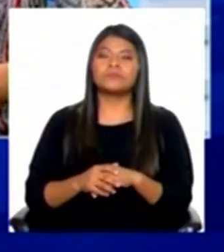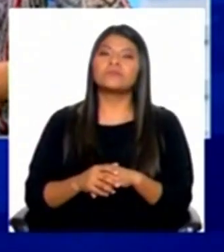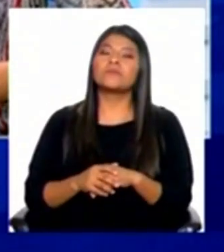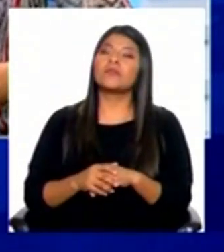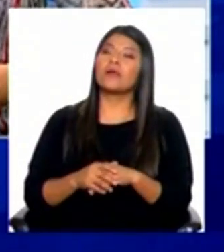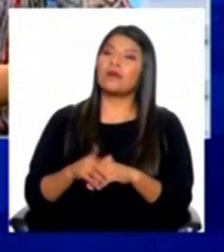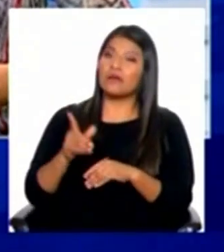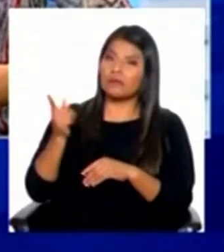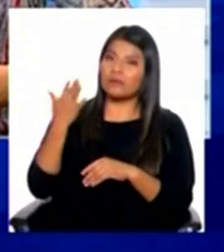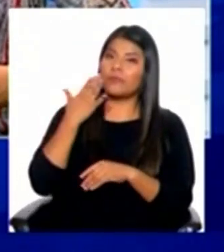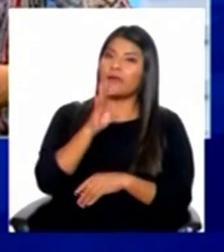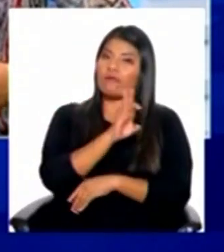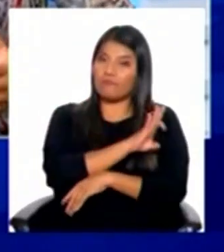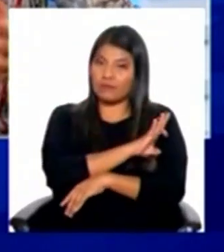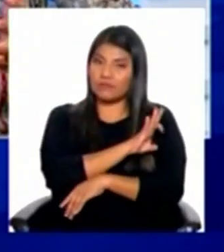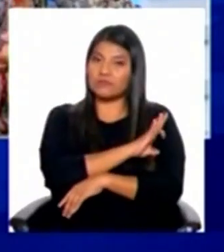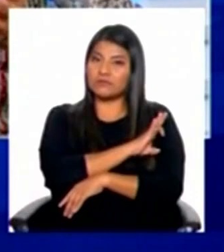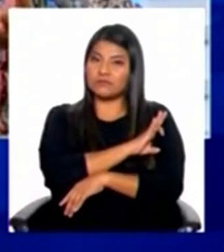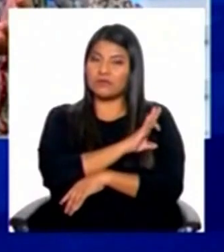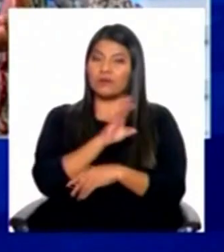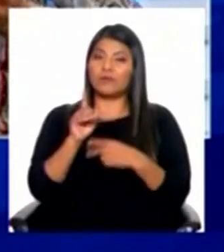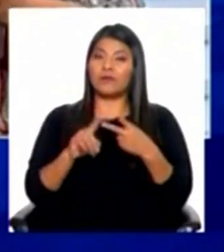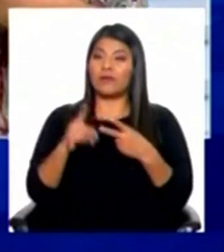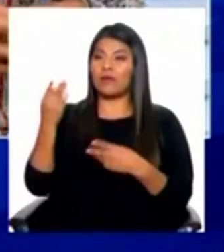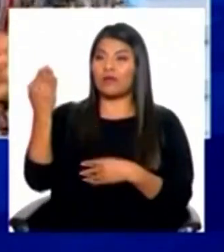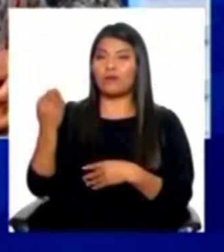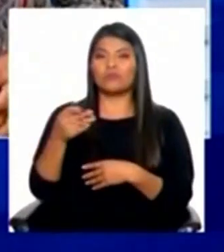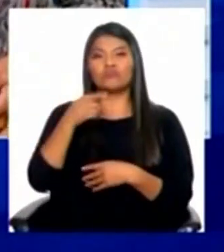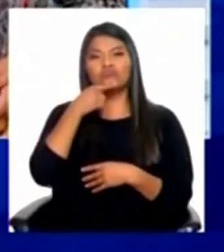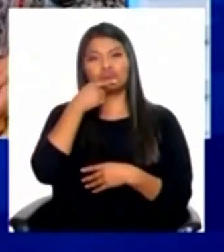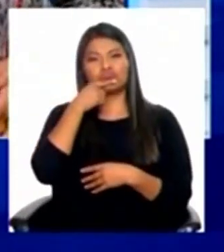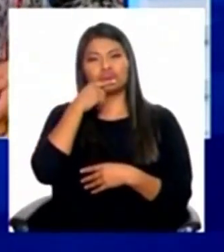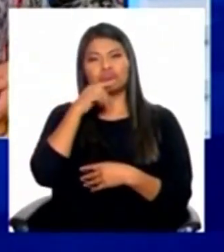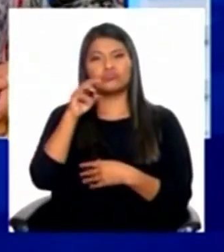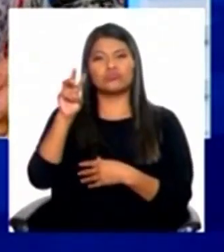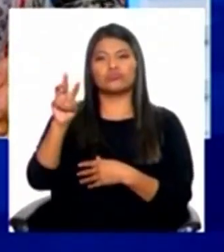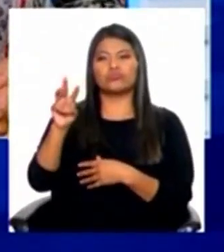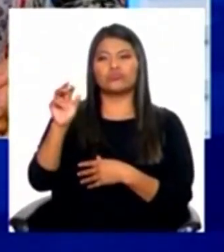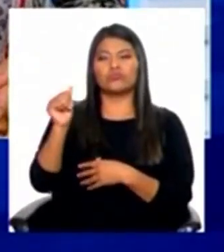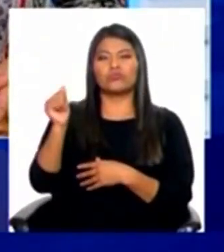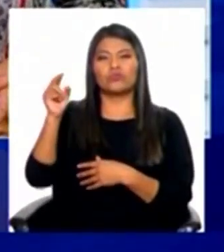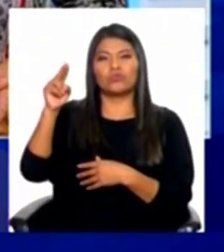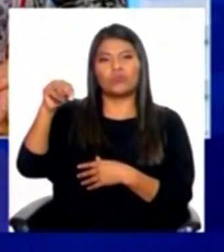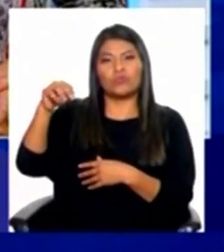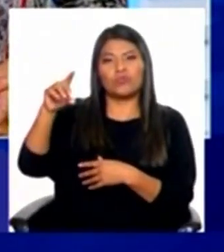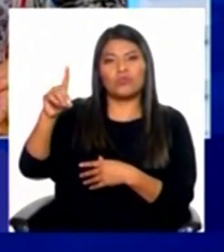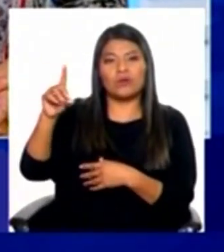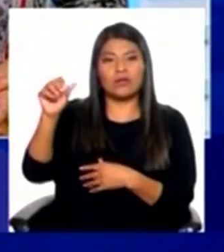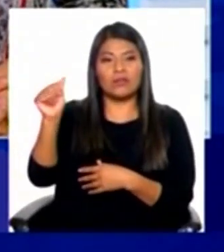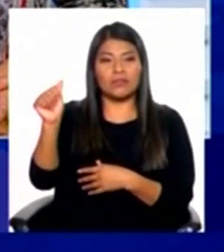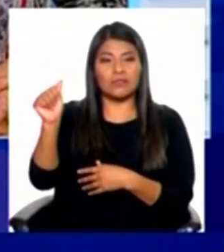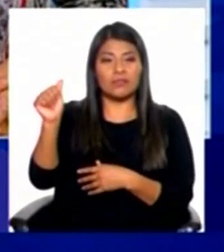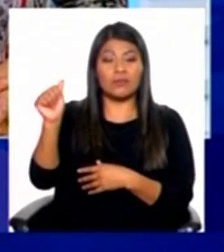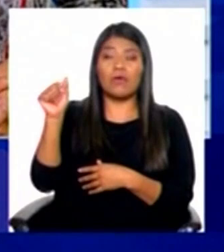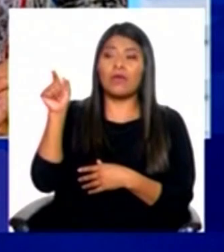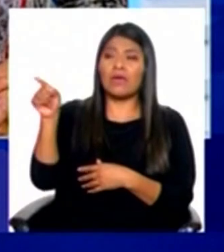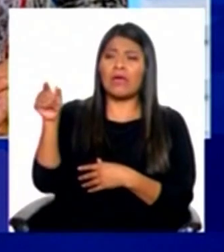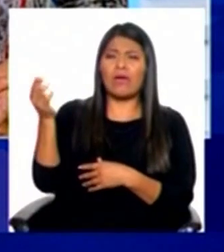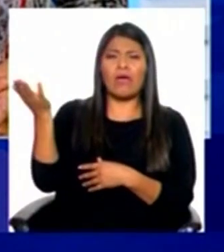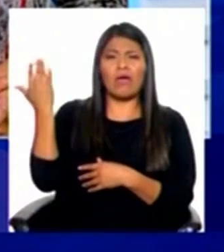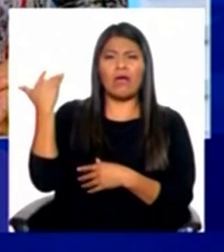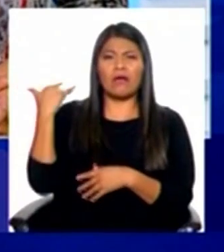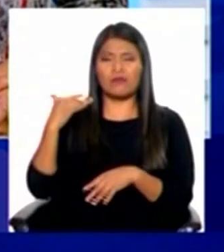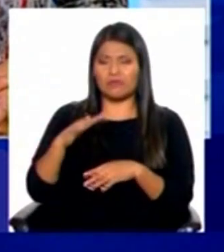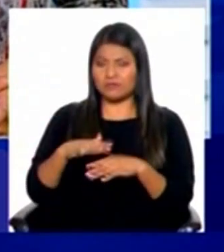de los fiscales, está la situación de esta señora Wanda, que ha sido la pareja del ya,